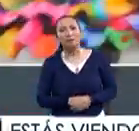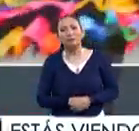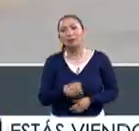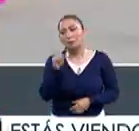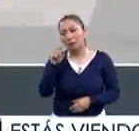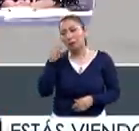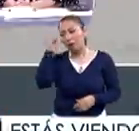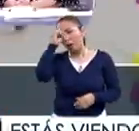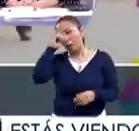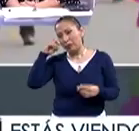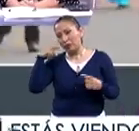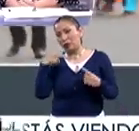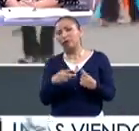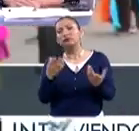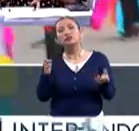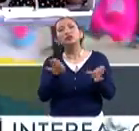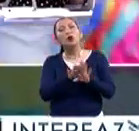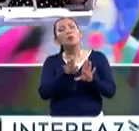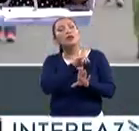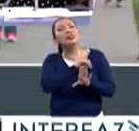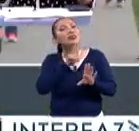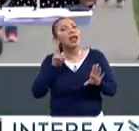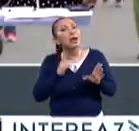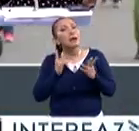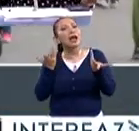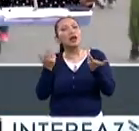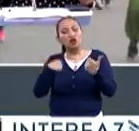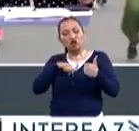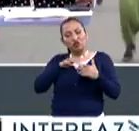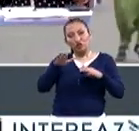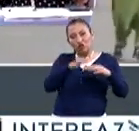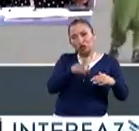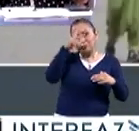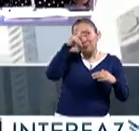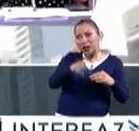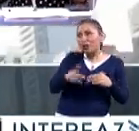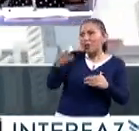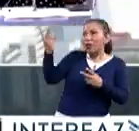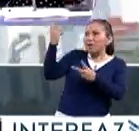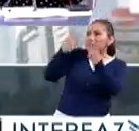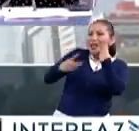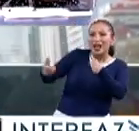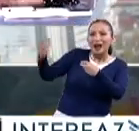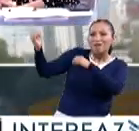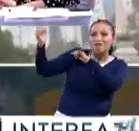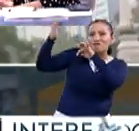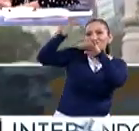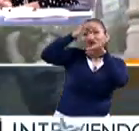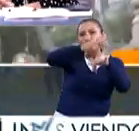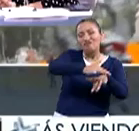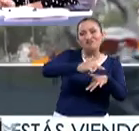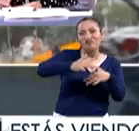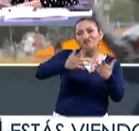esta perspectiva, doctor, ¿cómo debería ser la respuesta de los mexicanos ante esta cuestión